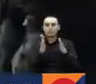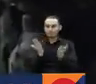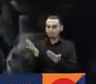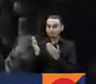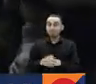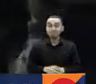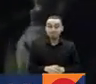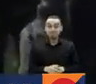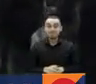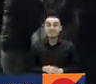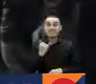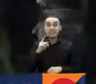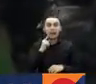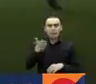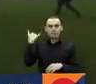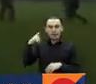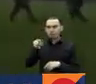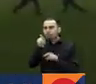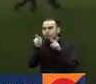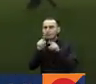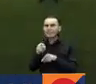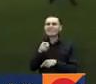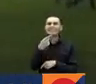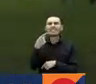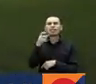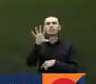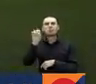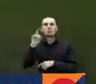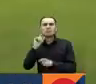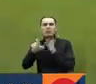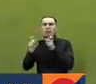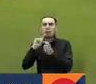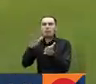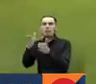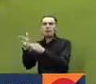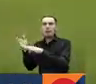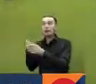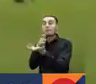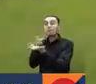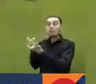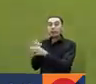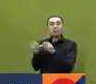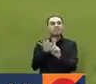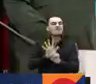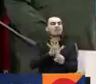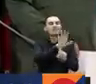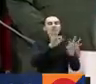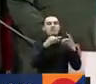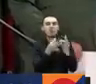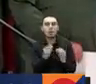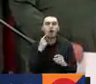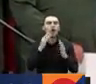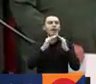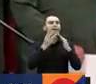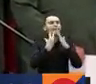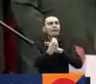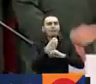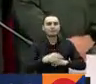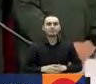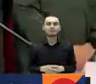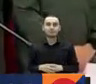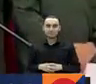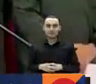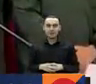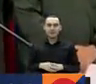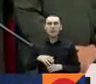FARC, señalado de asesinar a más de 150 personas y desplazar a familias obligándolas a abandonar sus hogares. Alias Chukula, más